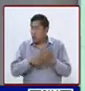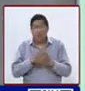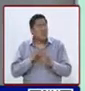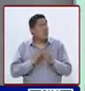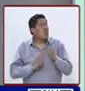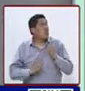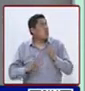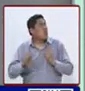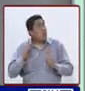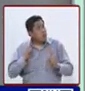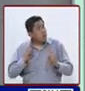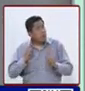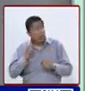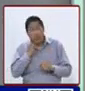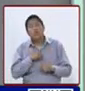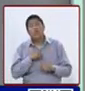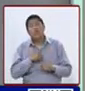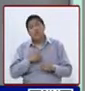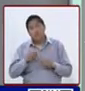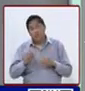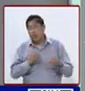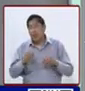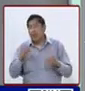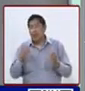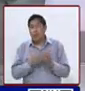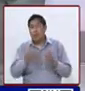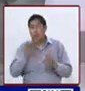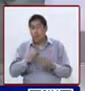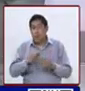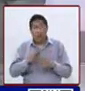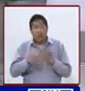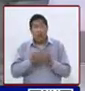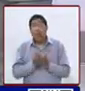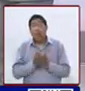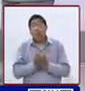algunos que están haciendo quedar en mal, por supuesto, a toda una población, y eso no tiene que pasar.